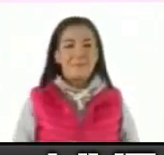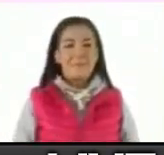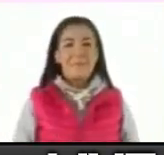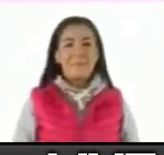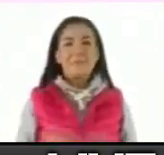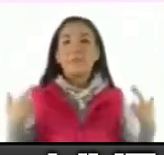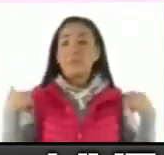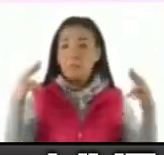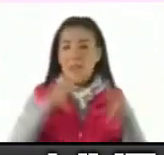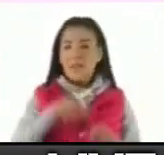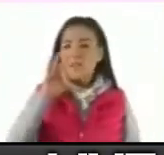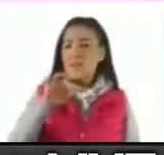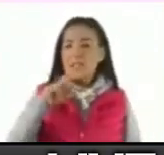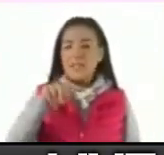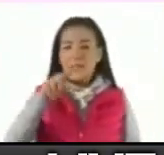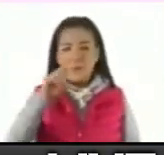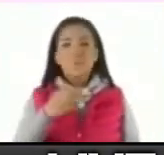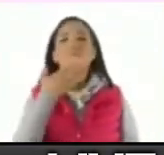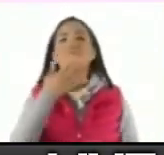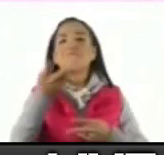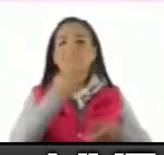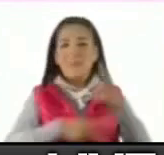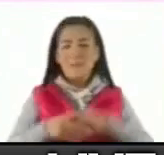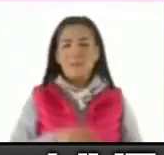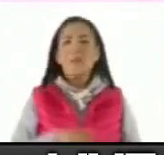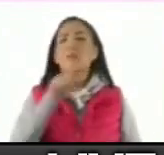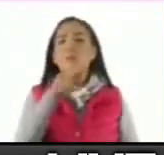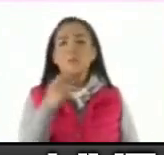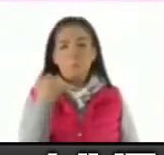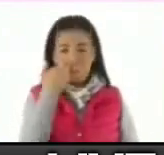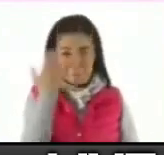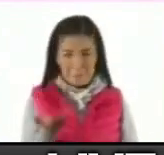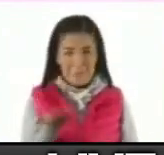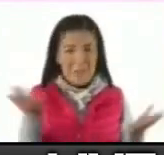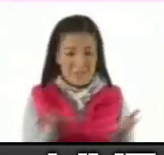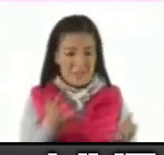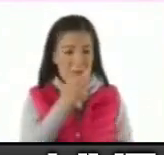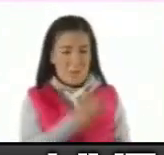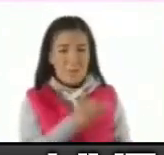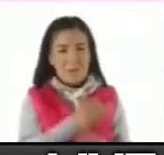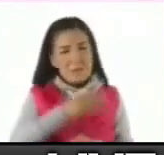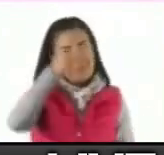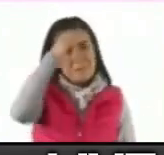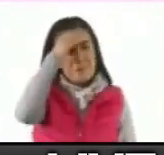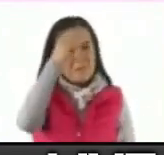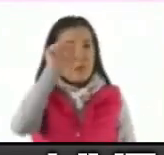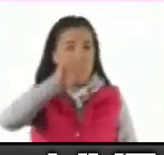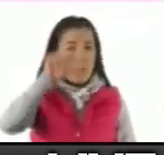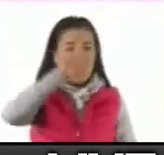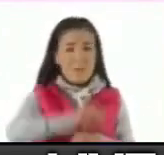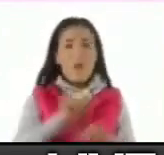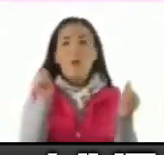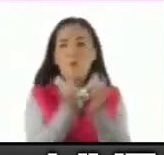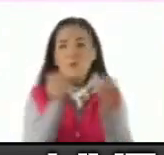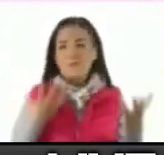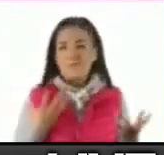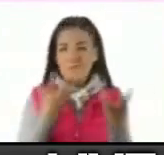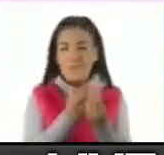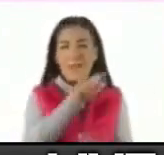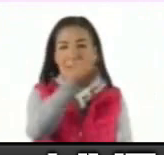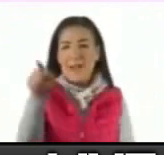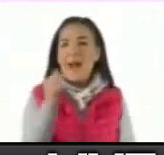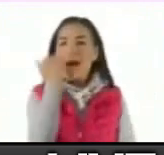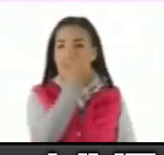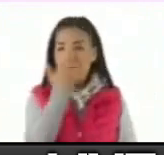Maestro Fernando, bienvenido. ¿Qué le parece que hagamos una reflexión el día de hoy junto con nuestras alumnas y